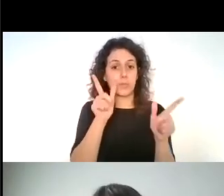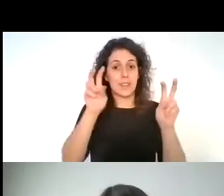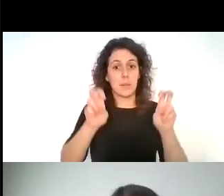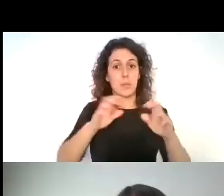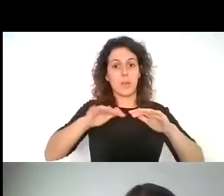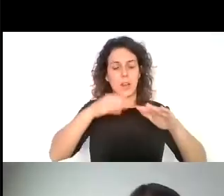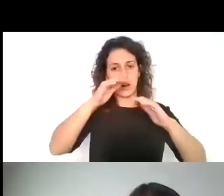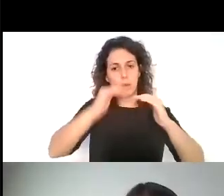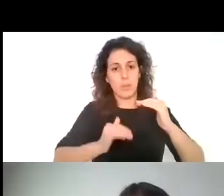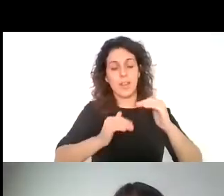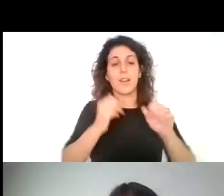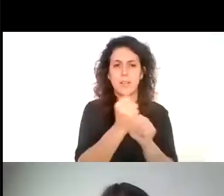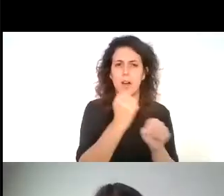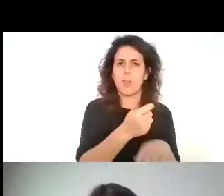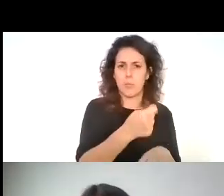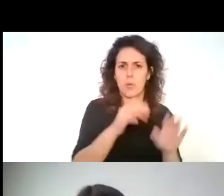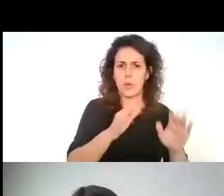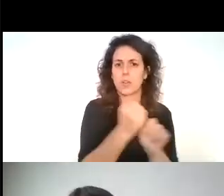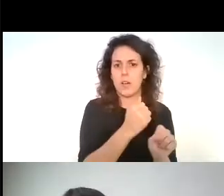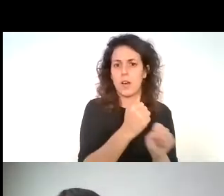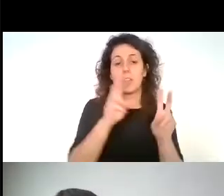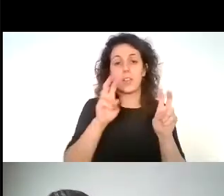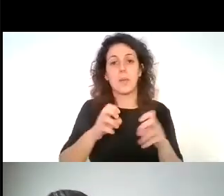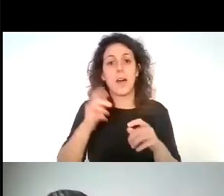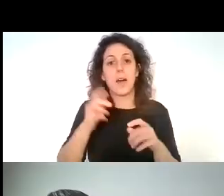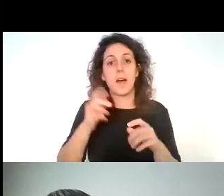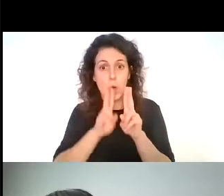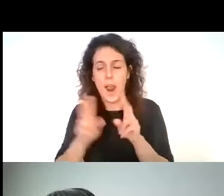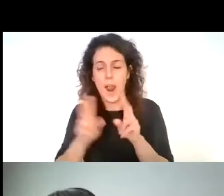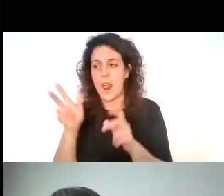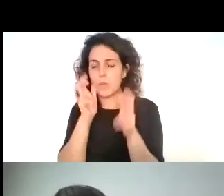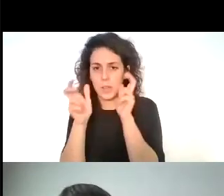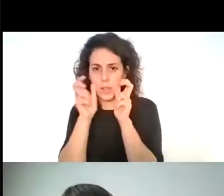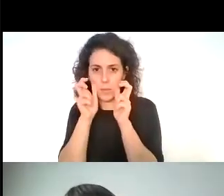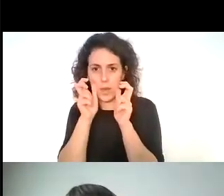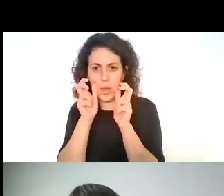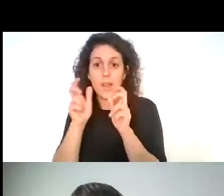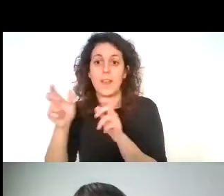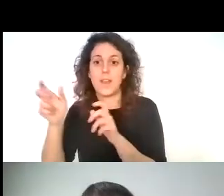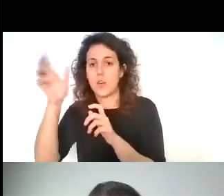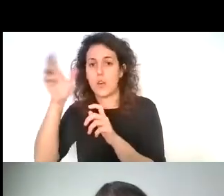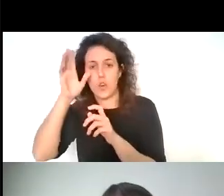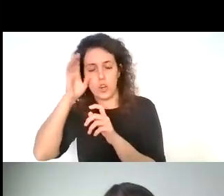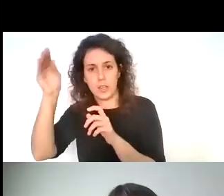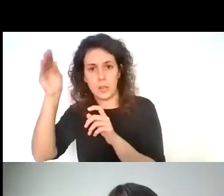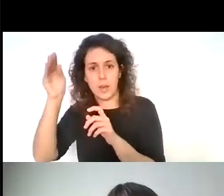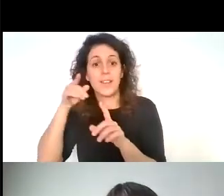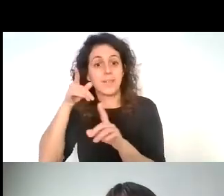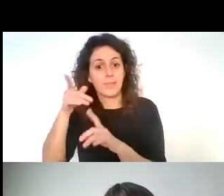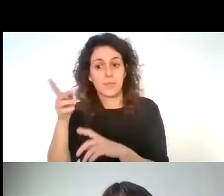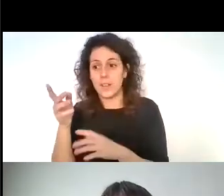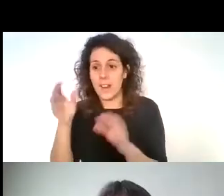poco, pero se estaba trabajando, pero es que en discapacidad visual, auditiva, y ya no hablemos de cognitiva, no se estaba haciendo prácticamente